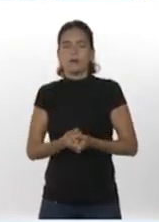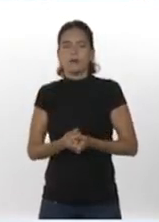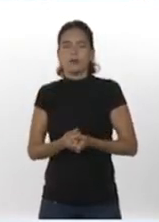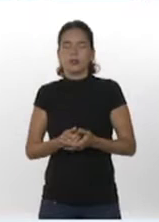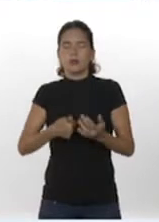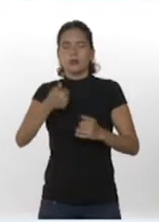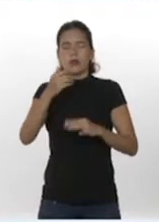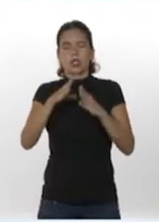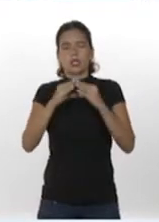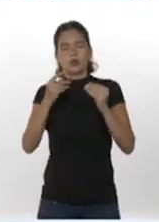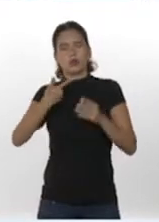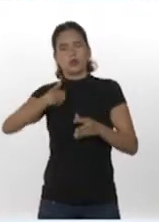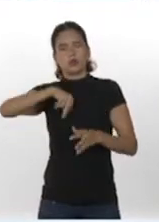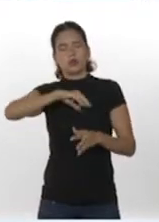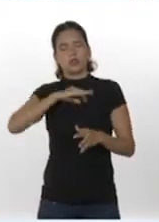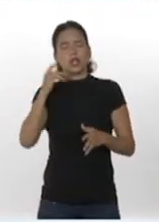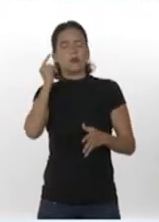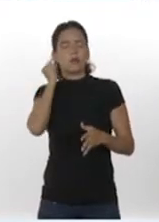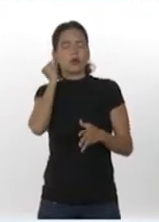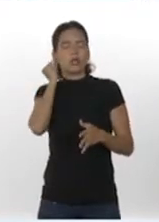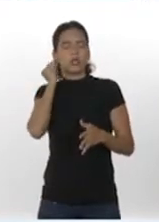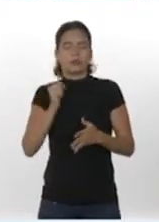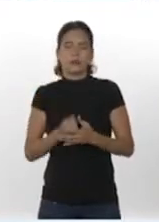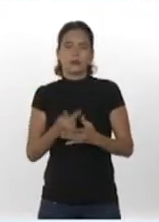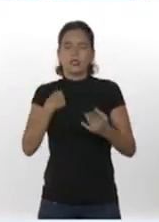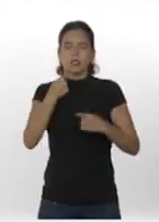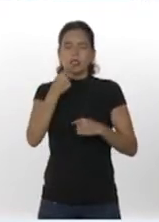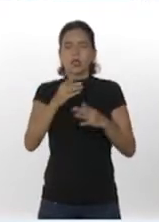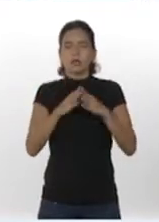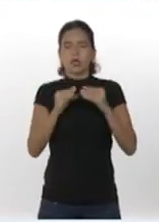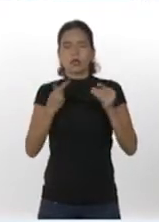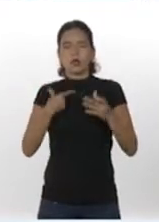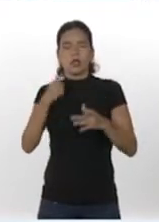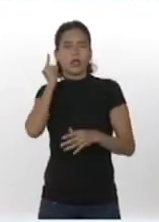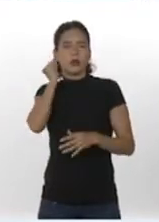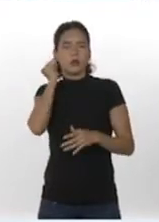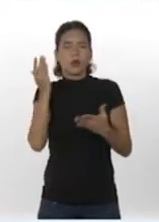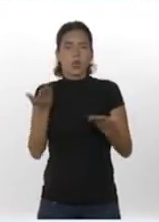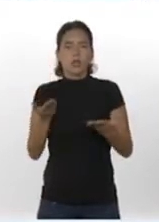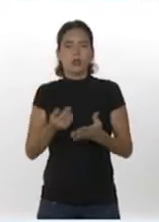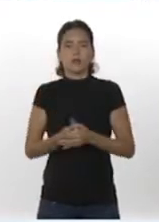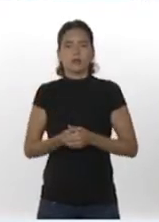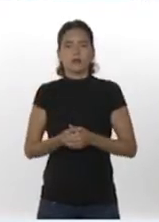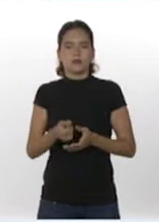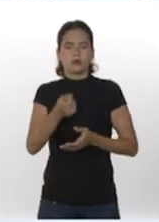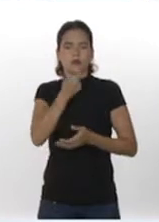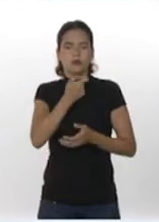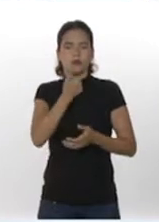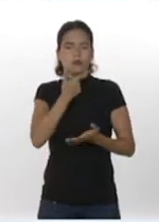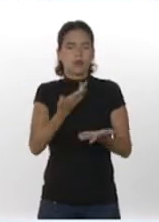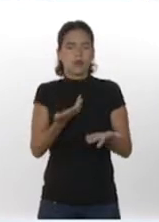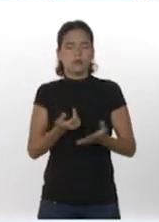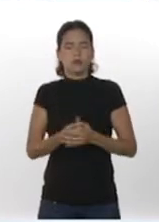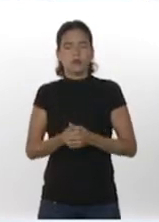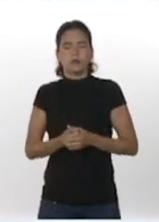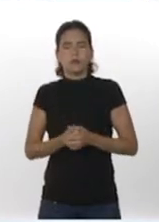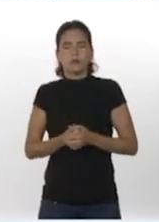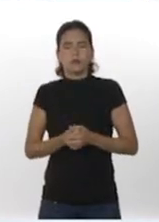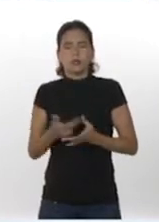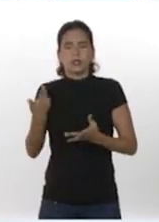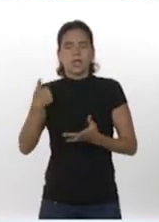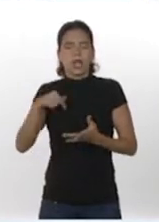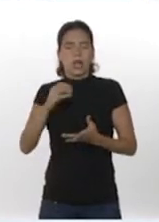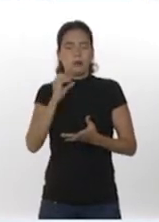visualizar, sobre todo nosotras las mujeres, digamos que todas las mujeres somos hermosas, somos